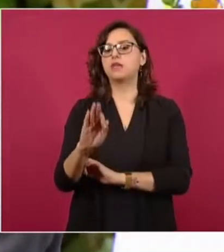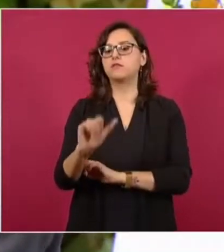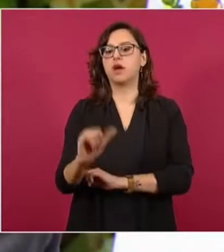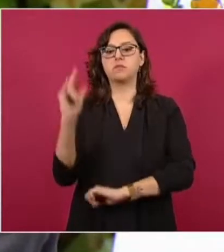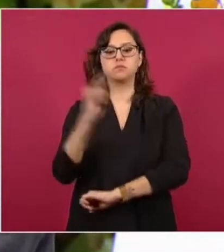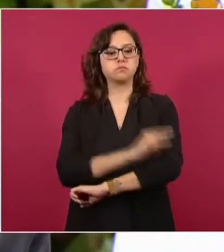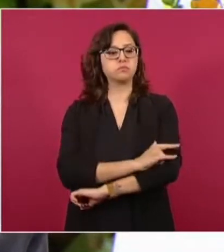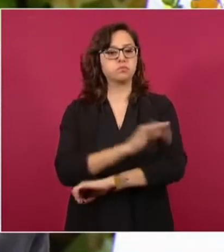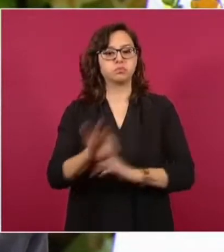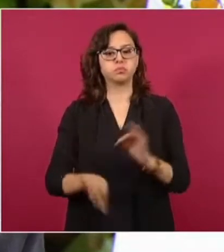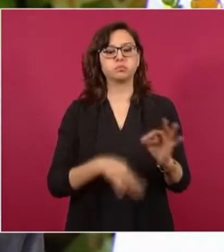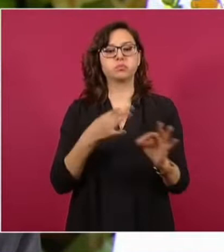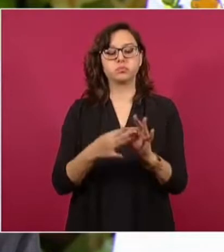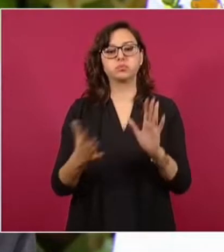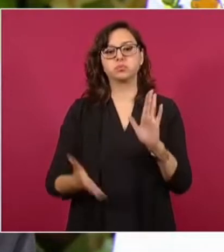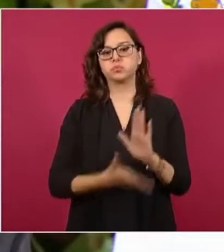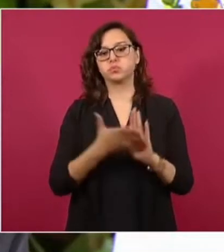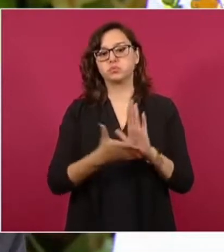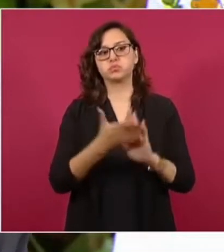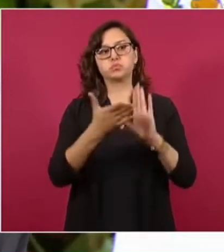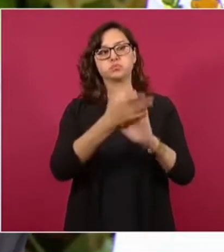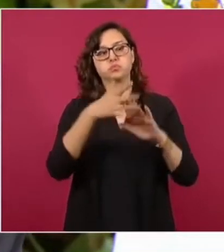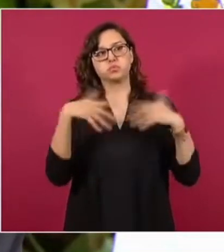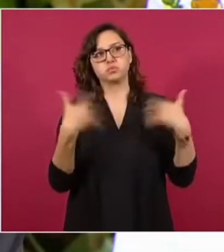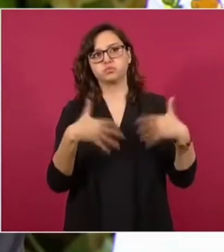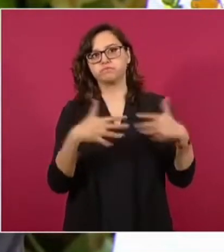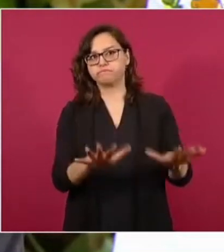Ángeles, obra emblemática